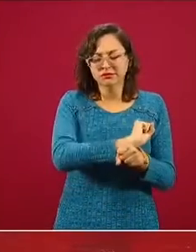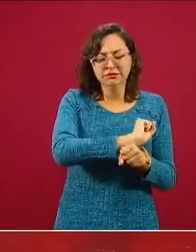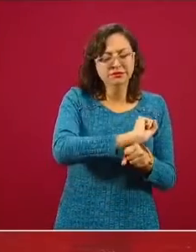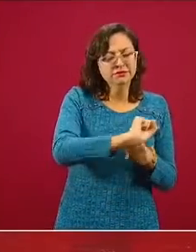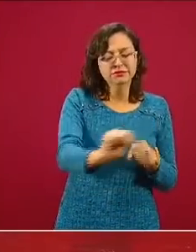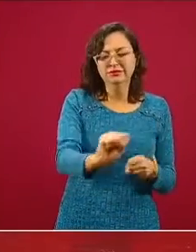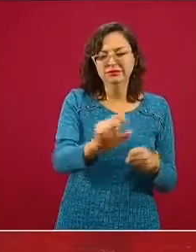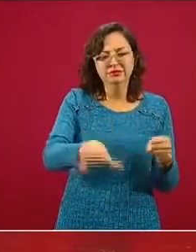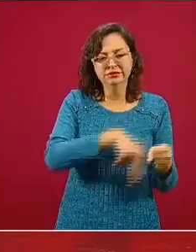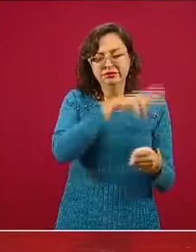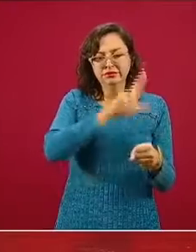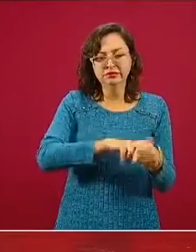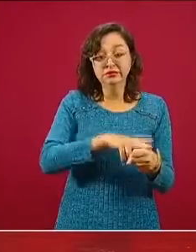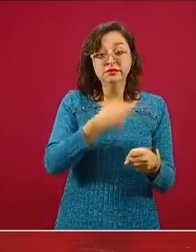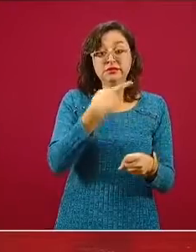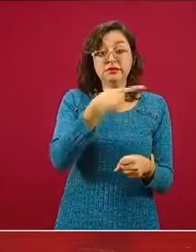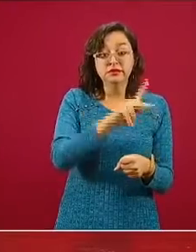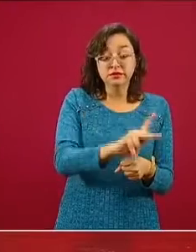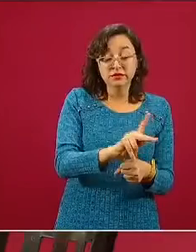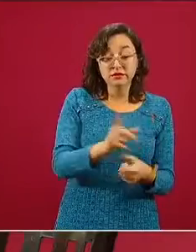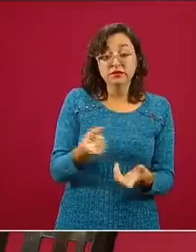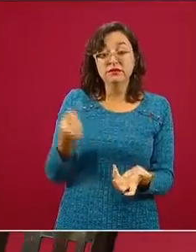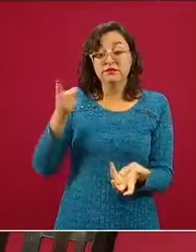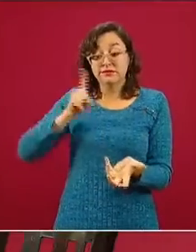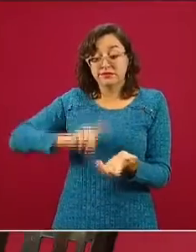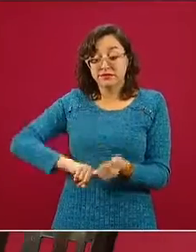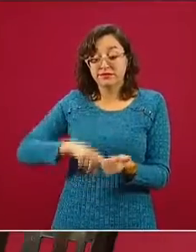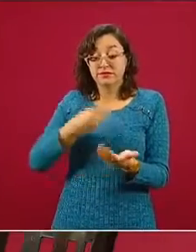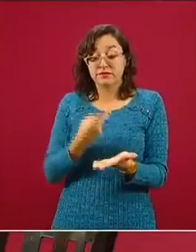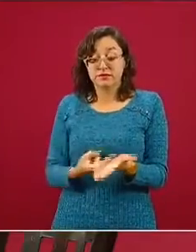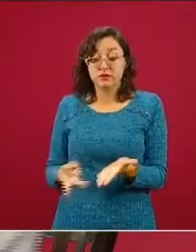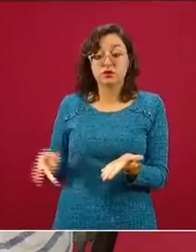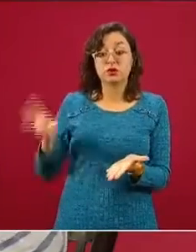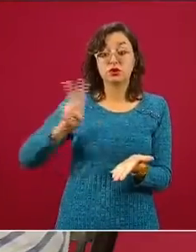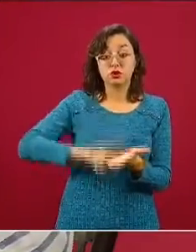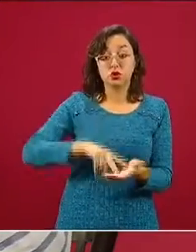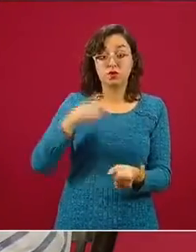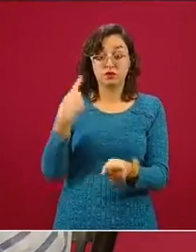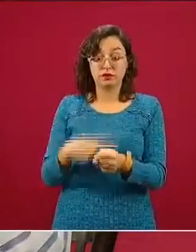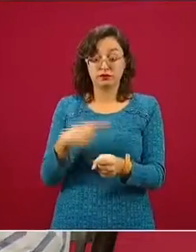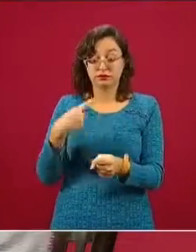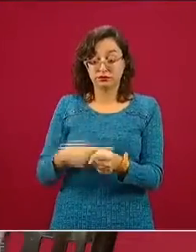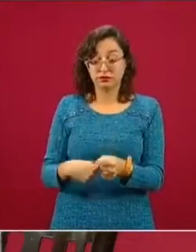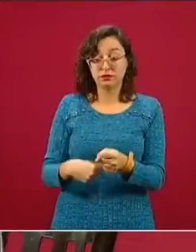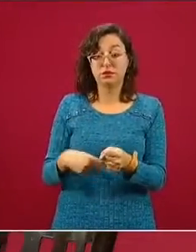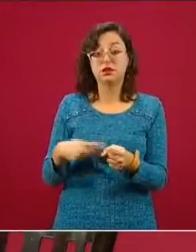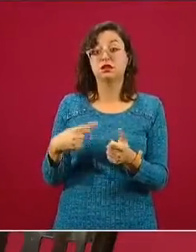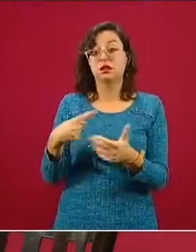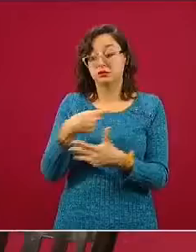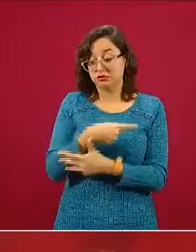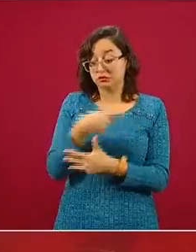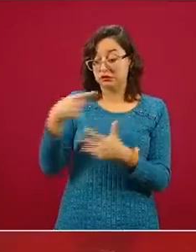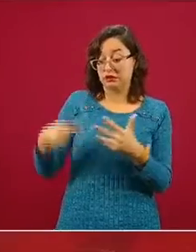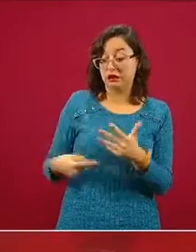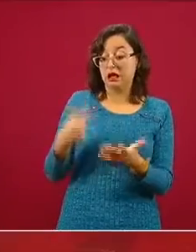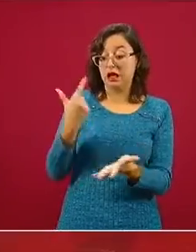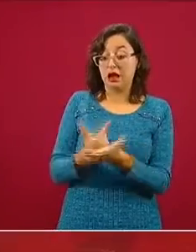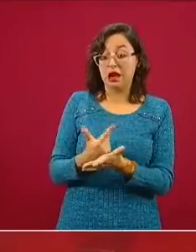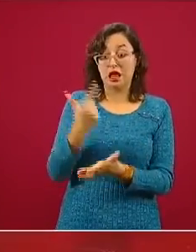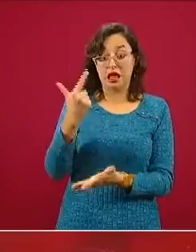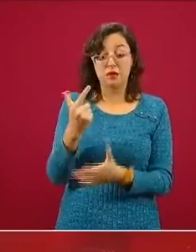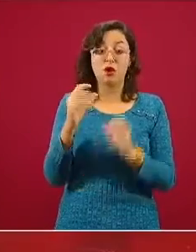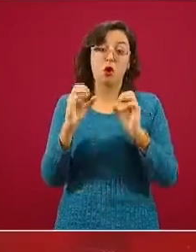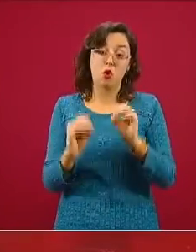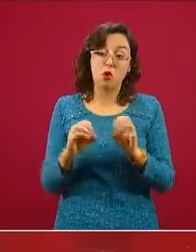COVID. Pero en personas que tienen las condiciones que he mencionado como factores de riesgo o elementos